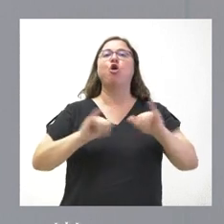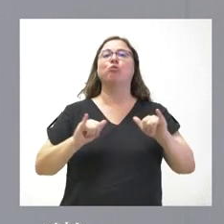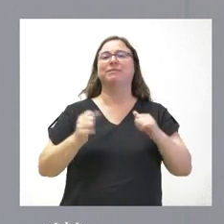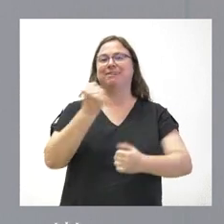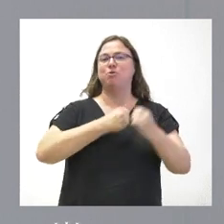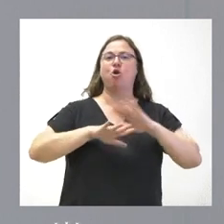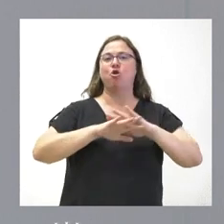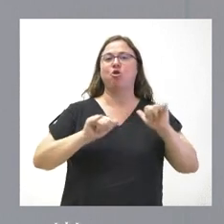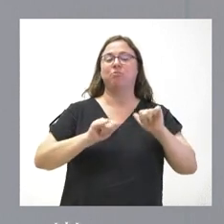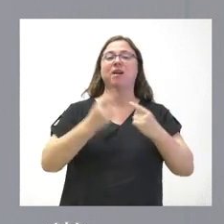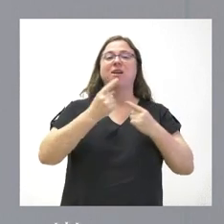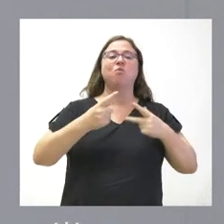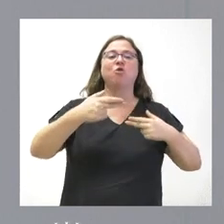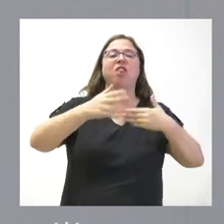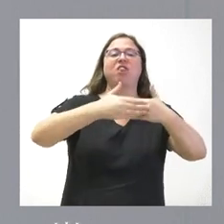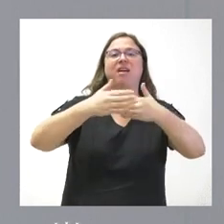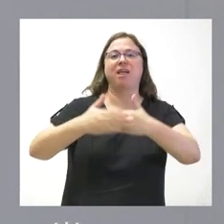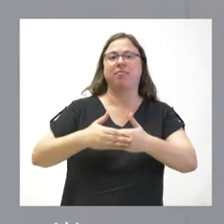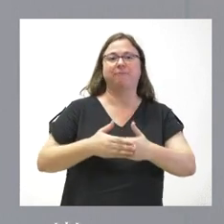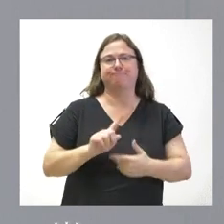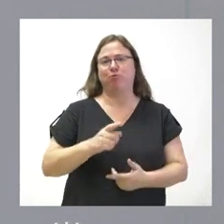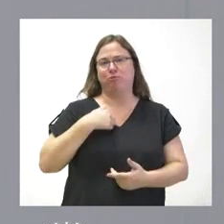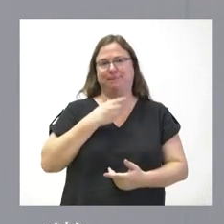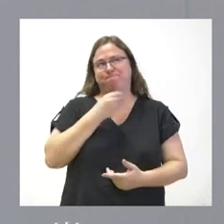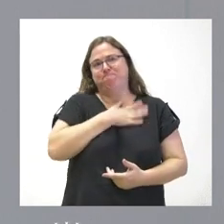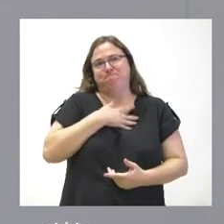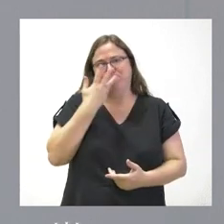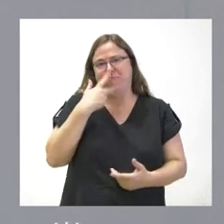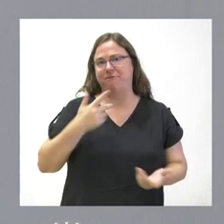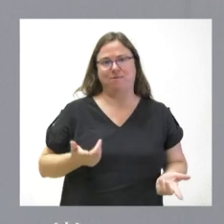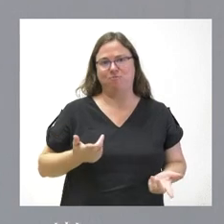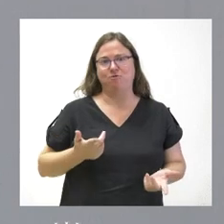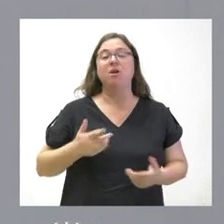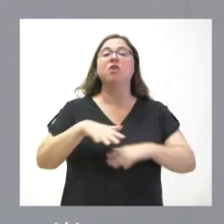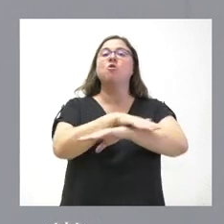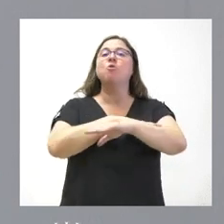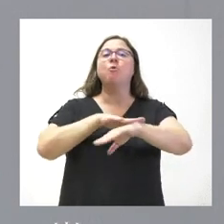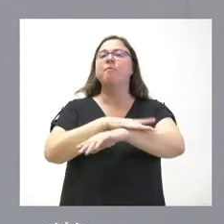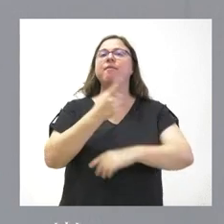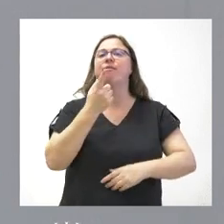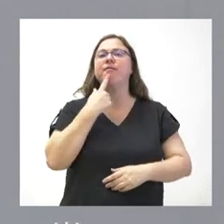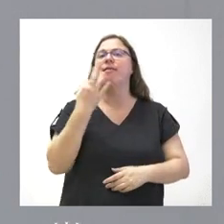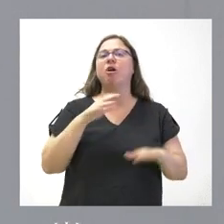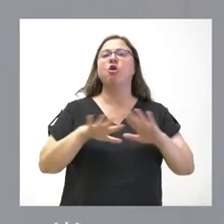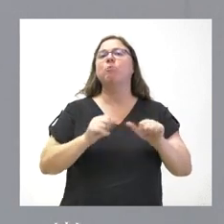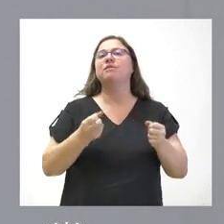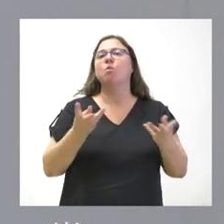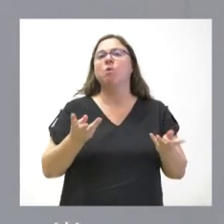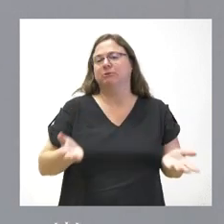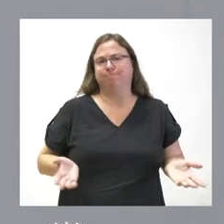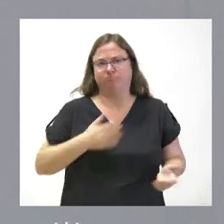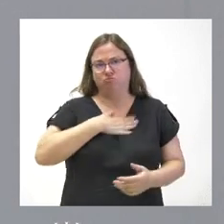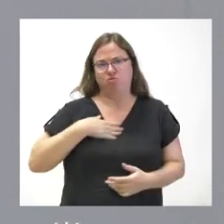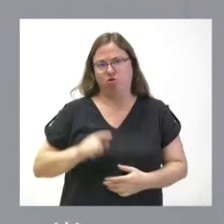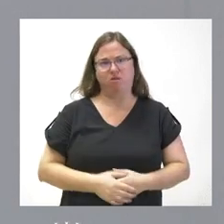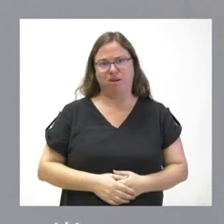por el cierre de algunos de estos tramos no es el deseable esta idea de que el gobierno dice que cuánto hay que compensar por cerrar tramos nosotros no queremos que